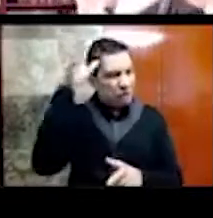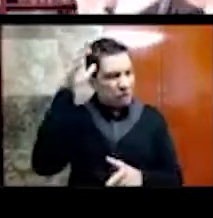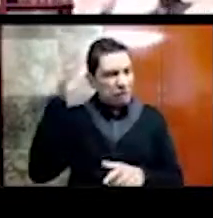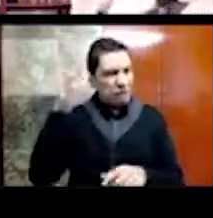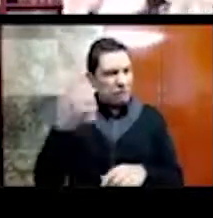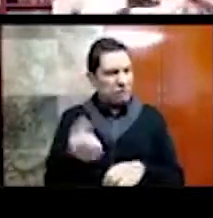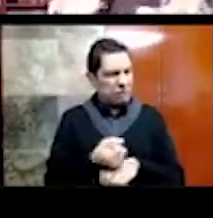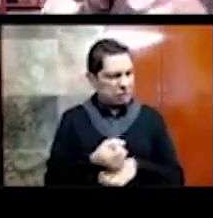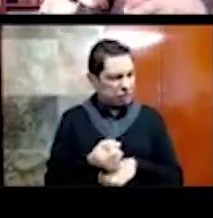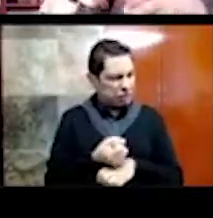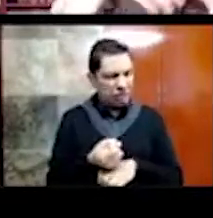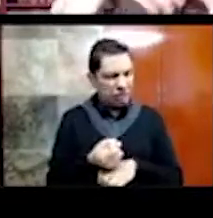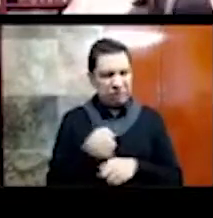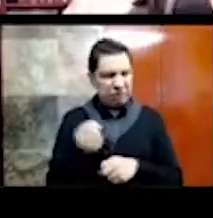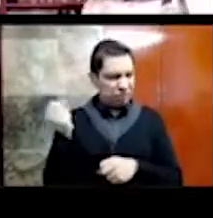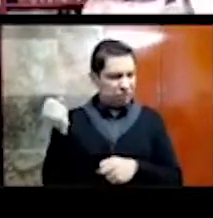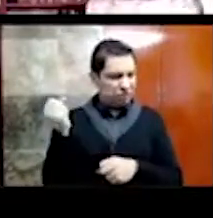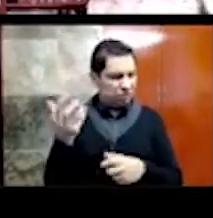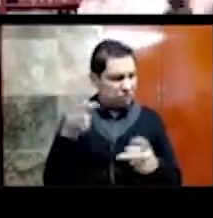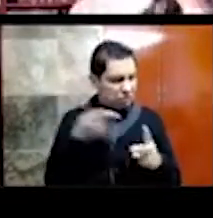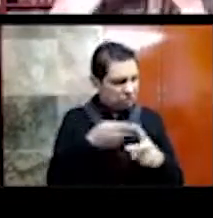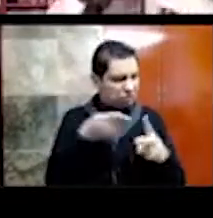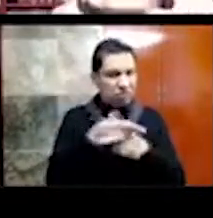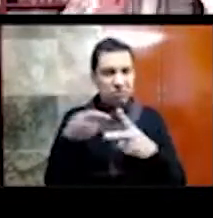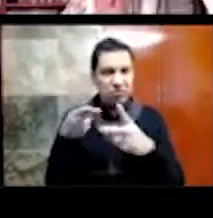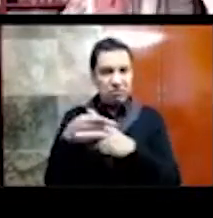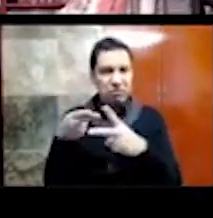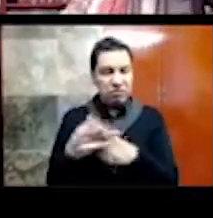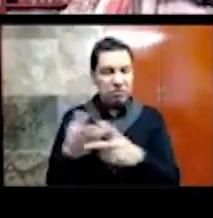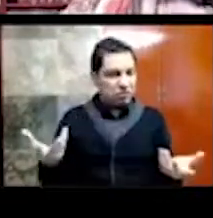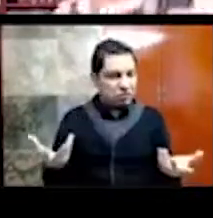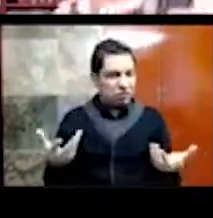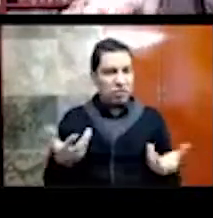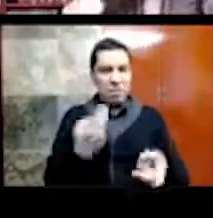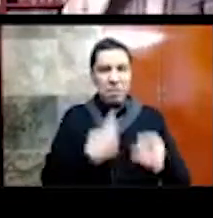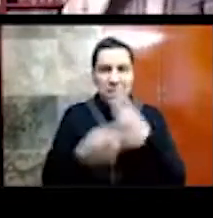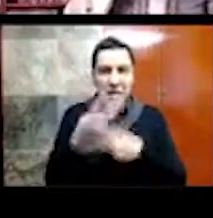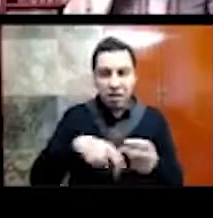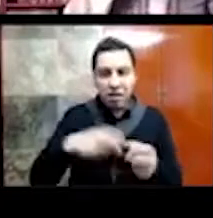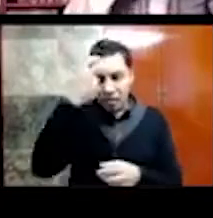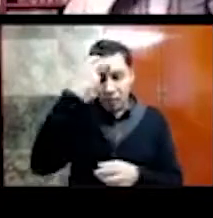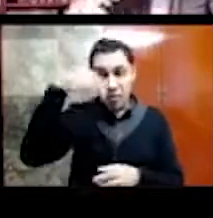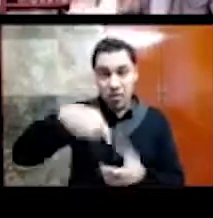del lugar que les había dado y regresan a Chapultepec, el señor Huitzilopochtli les dice,